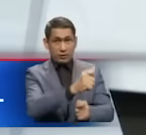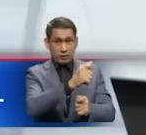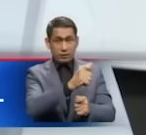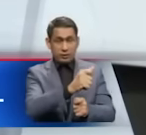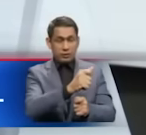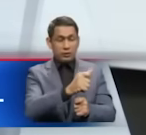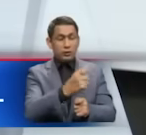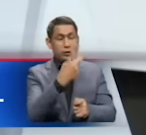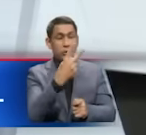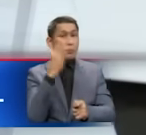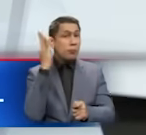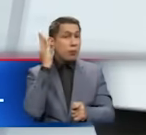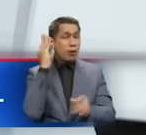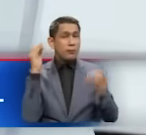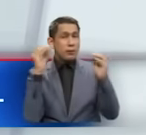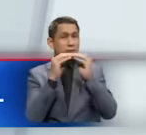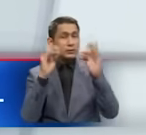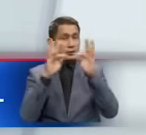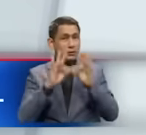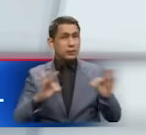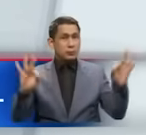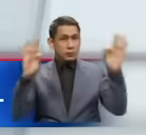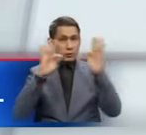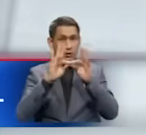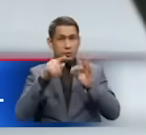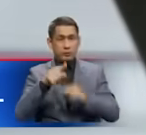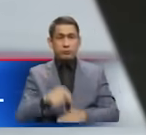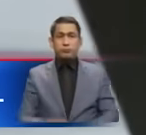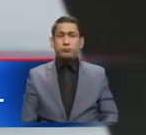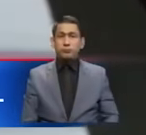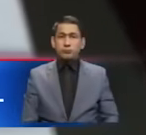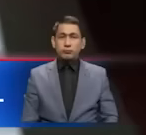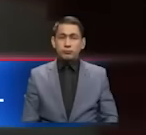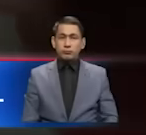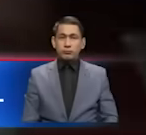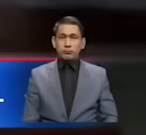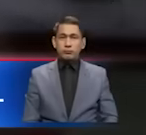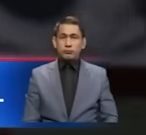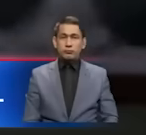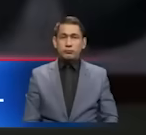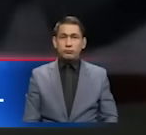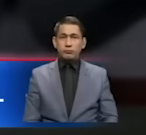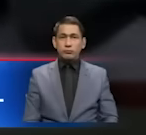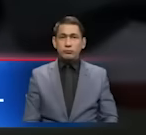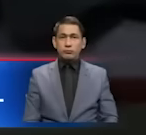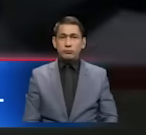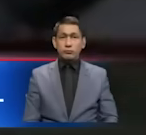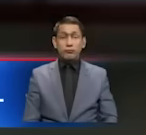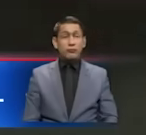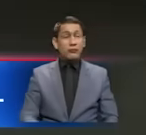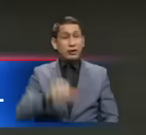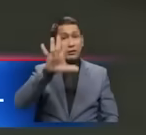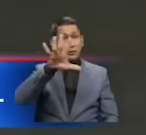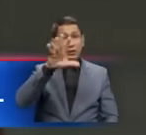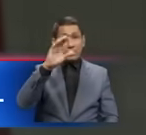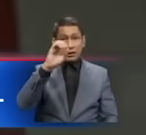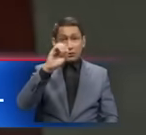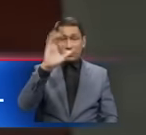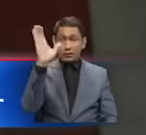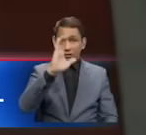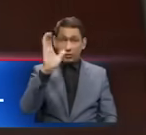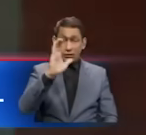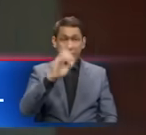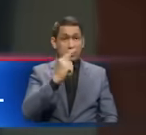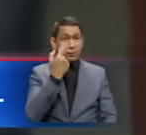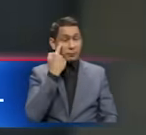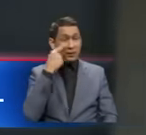mujeres muy valiosas que contribuyeron positivamente a nuestro país. Para que ustedes tengan idea, por ejemplo, en la moneda de 50 centavos está Matilde Hidalgo de